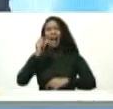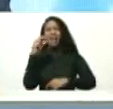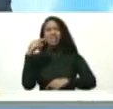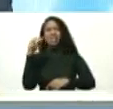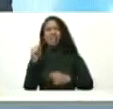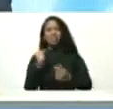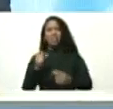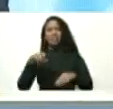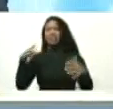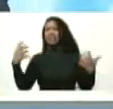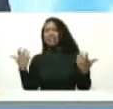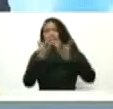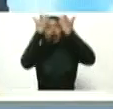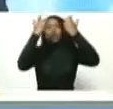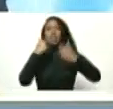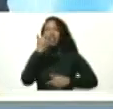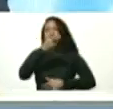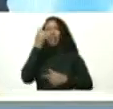Salud, te dice.